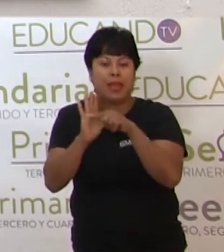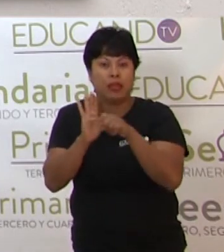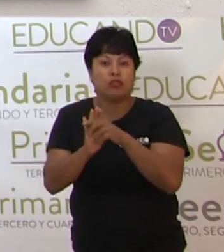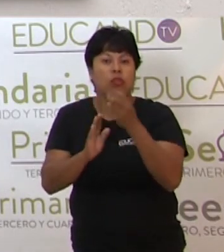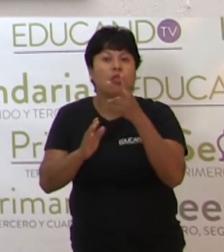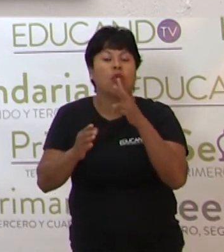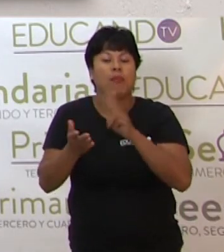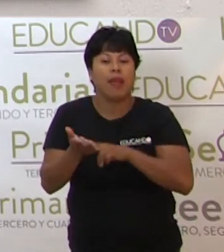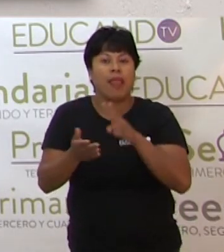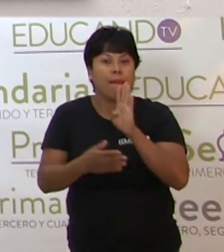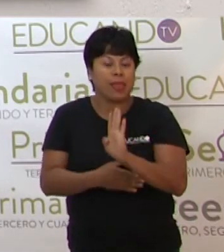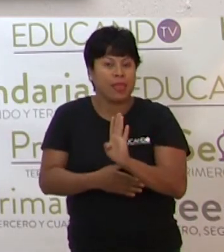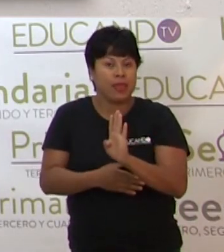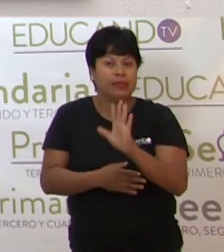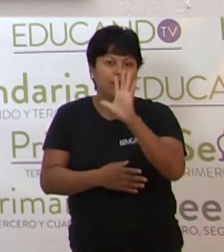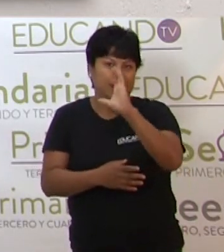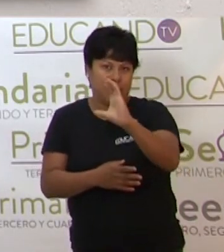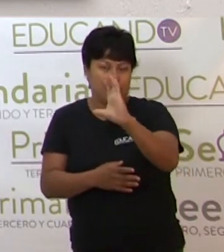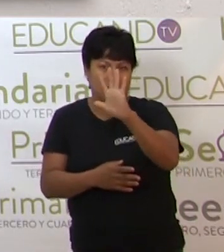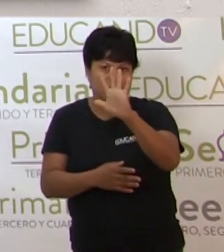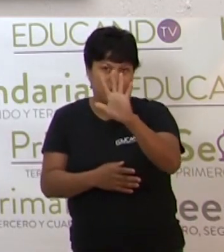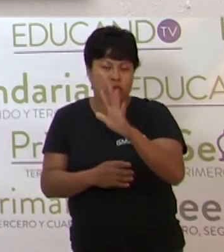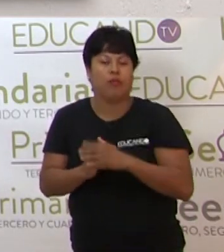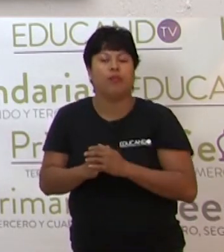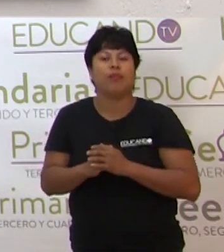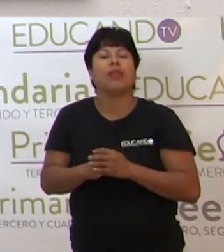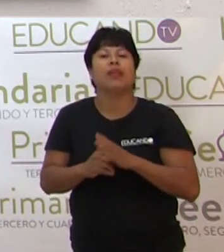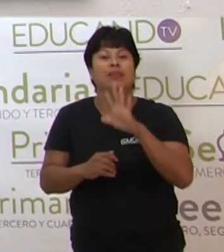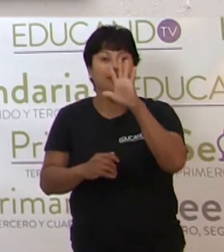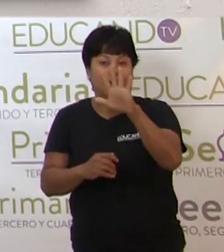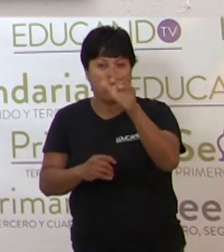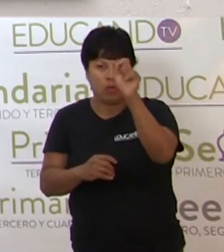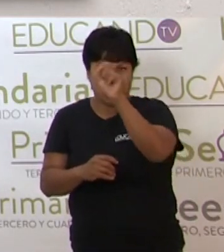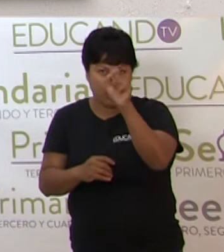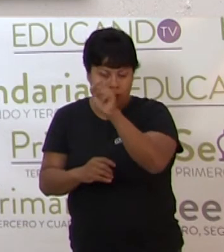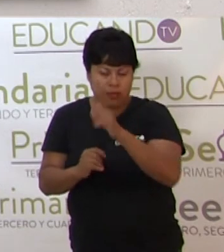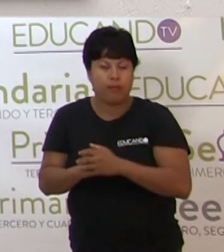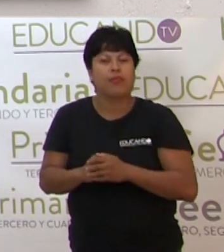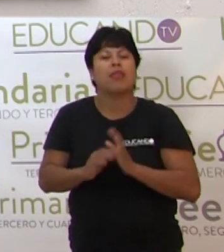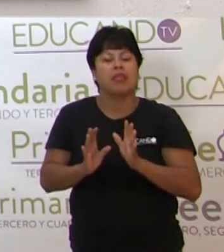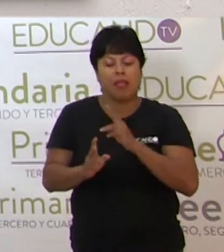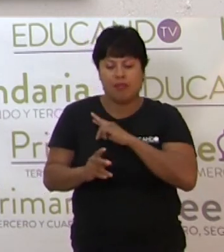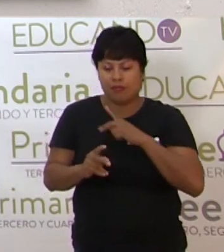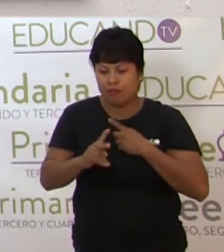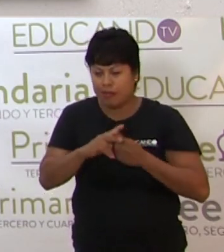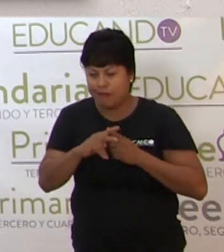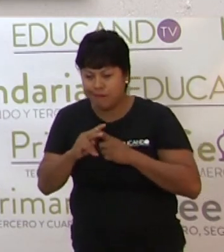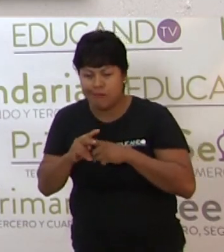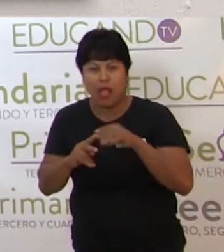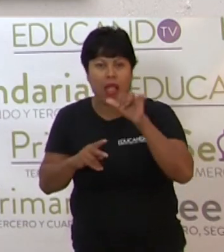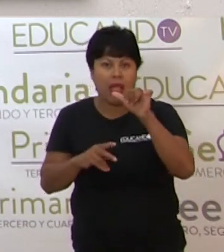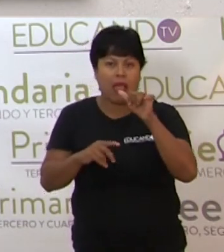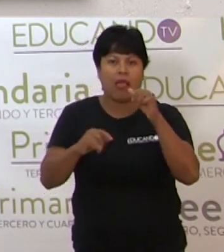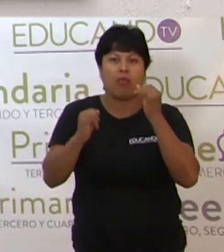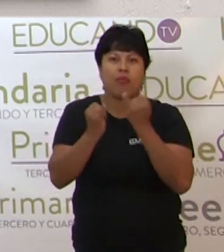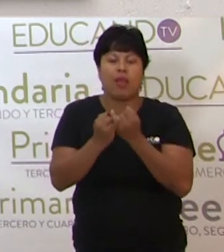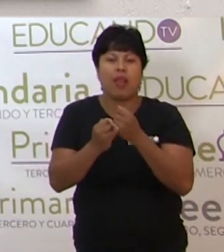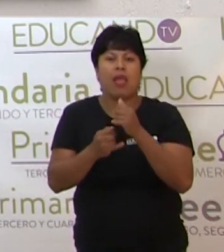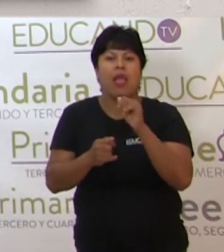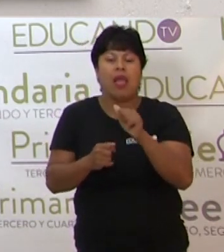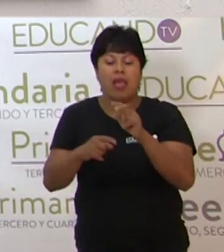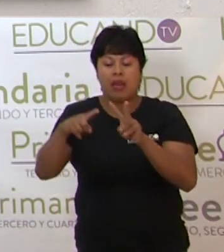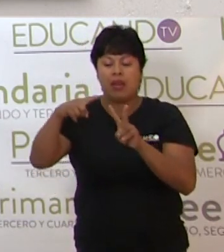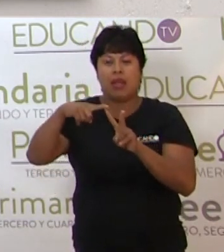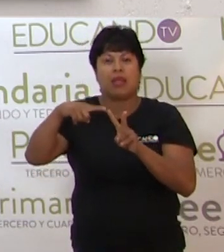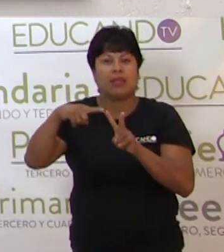¿cuánto vale B? 5. 5 al cuadrado. Y ya calculamos A igual a